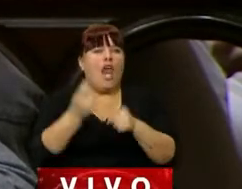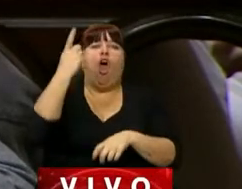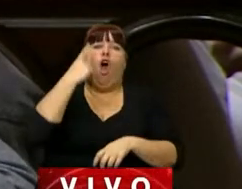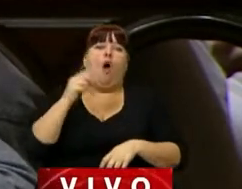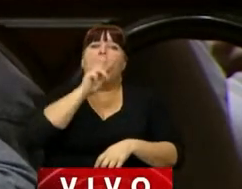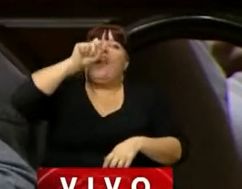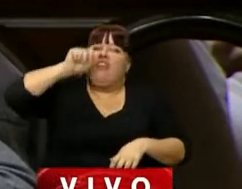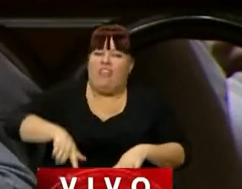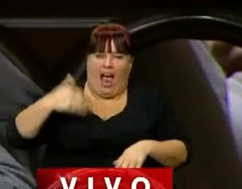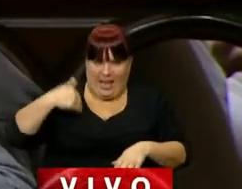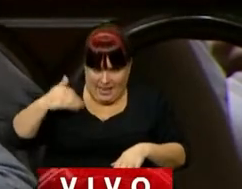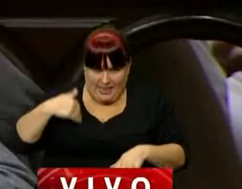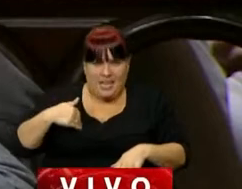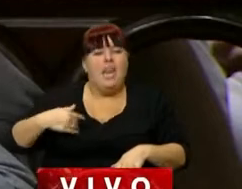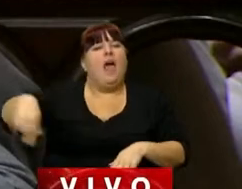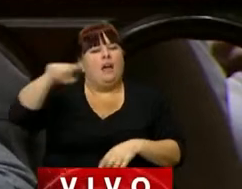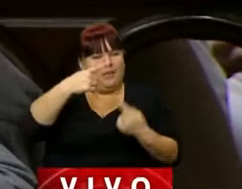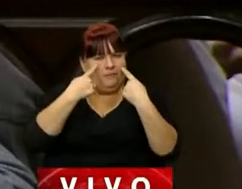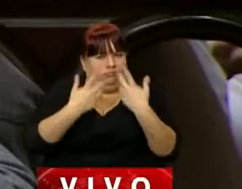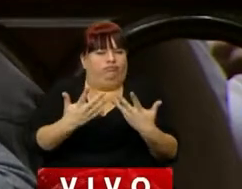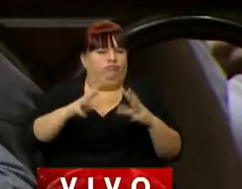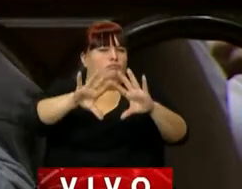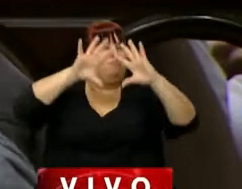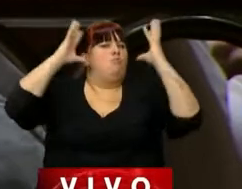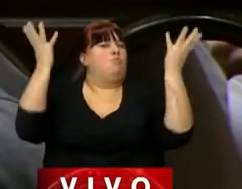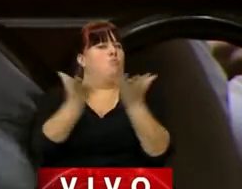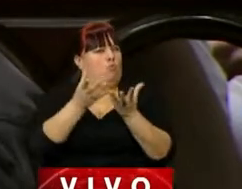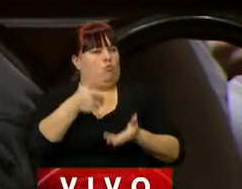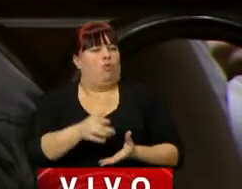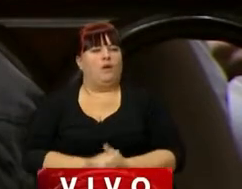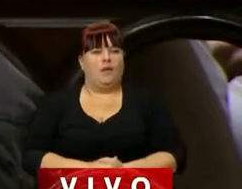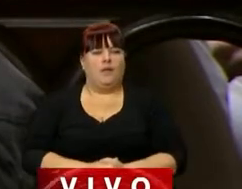las obreras argentinas. Son reconocidos en el mundo.